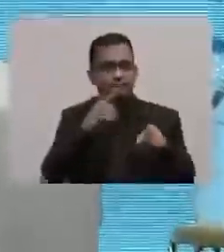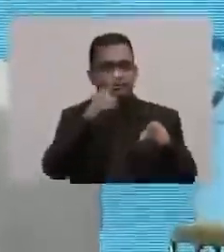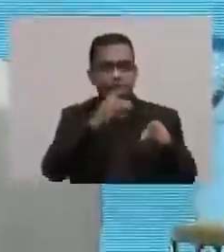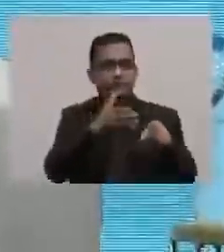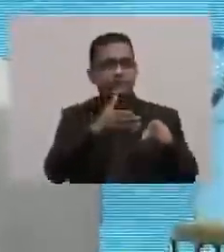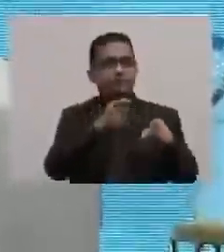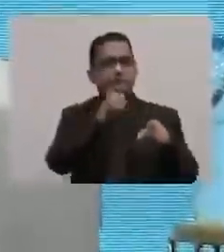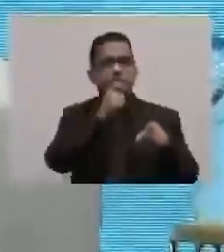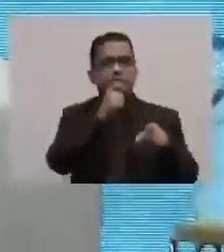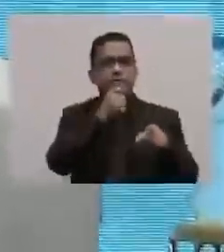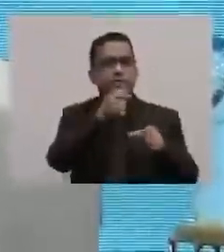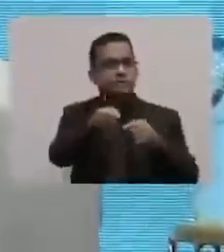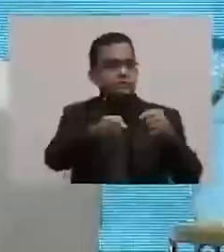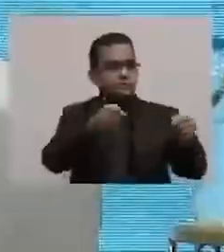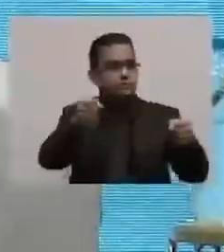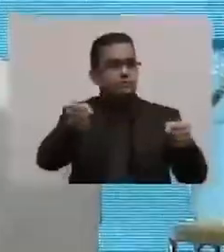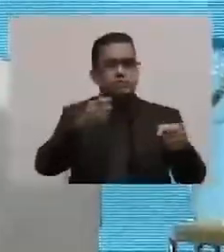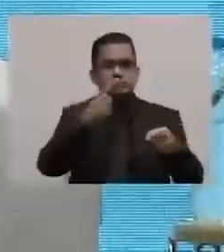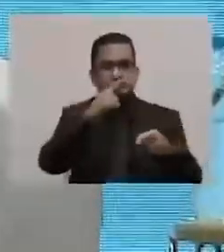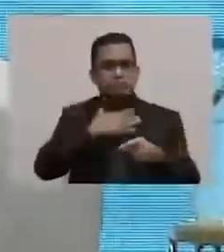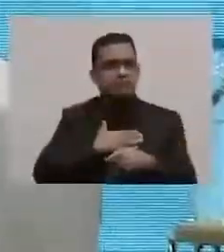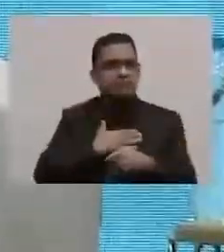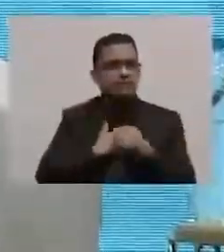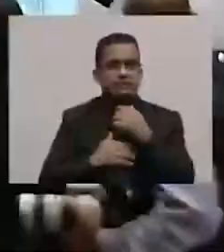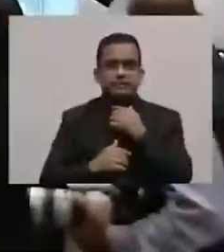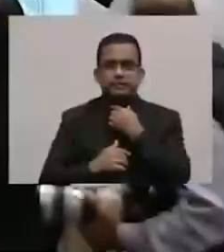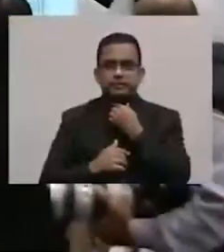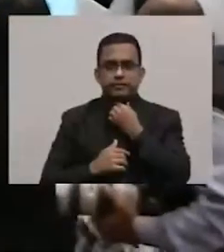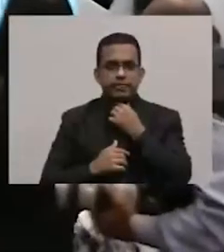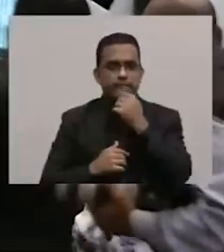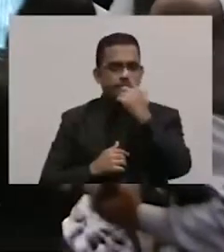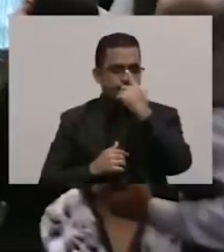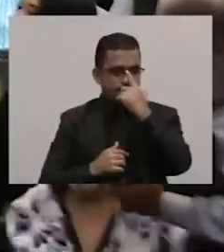de protocolo que lo colabore con el micrófono.